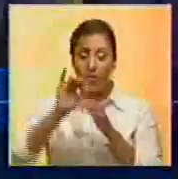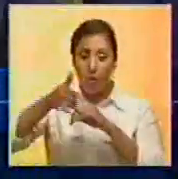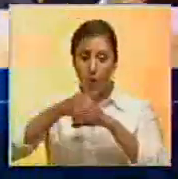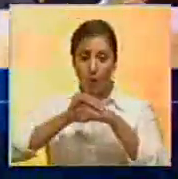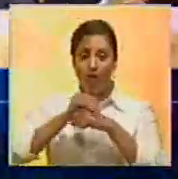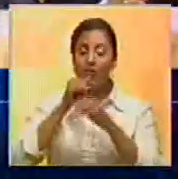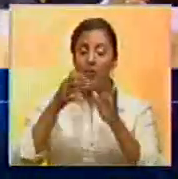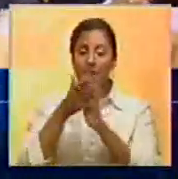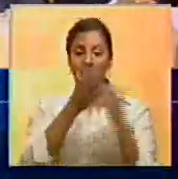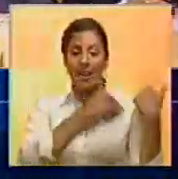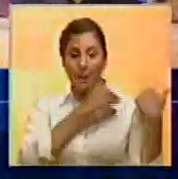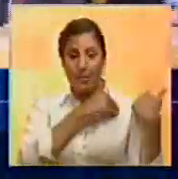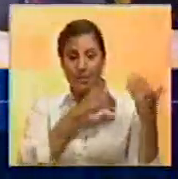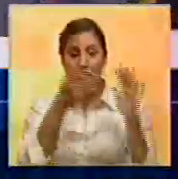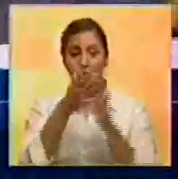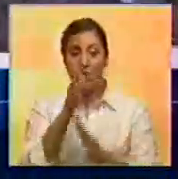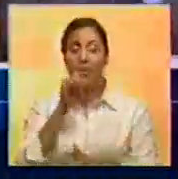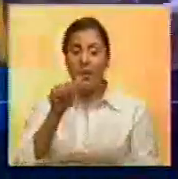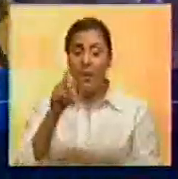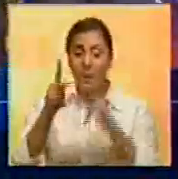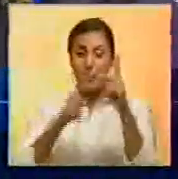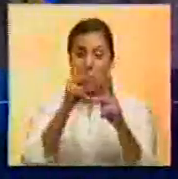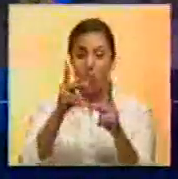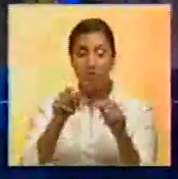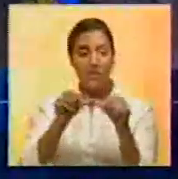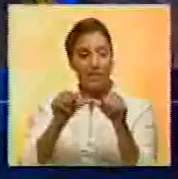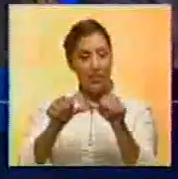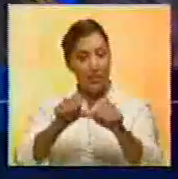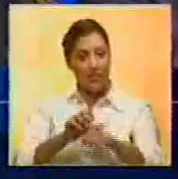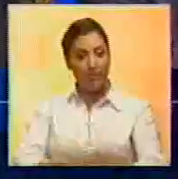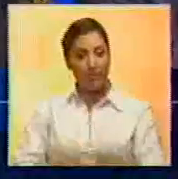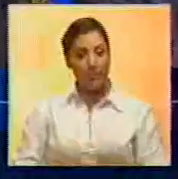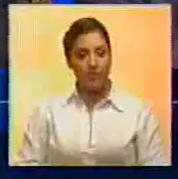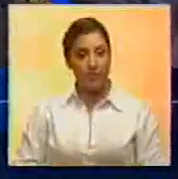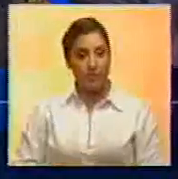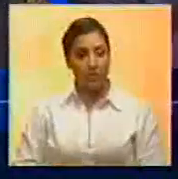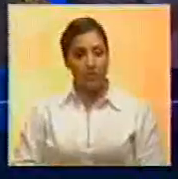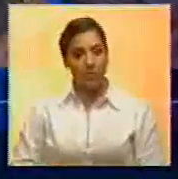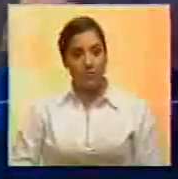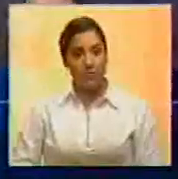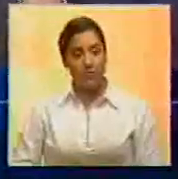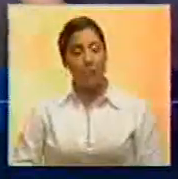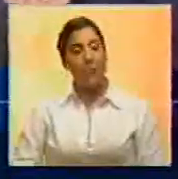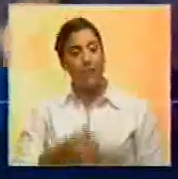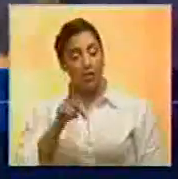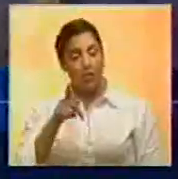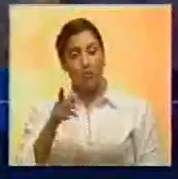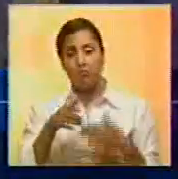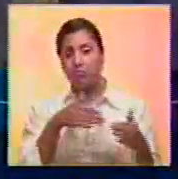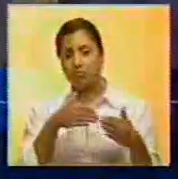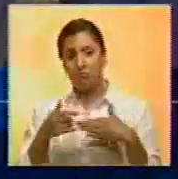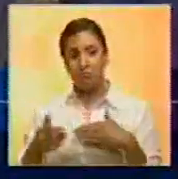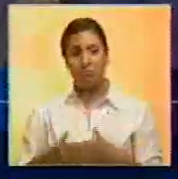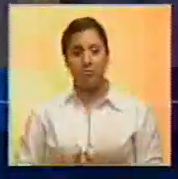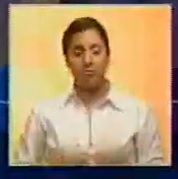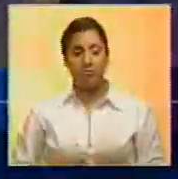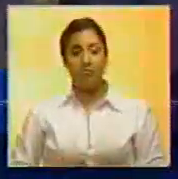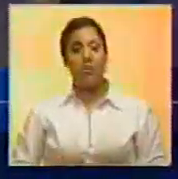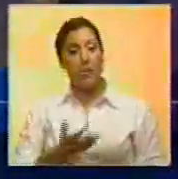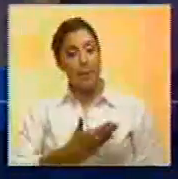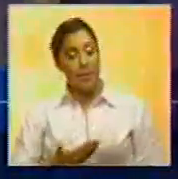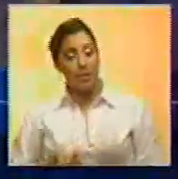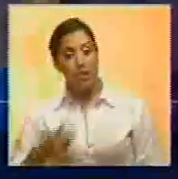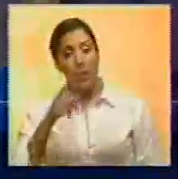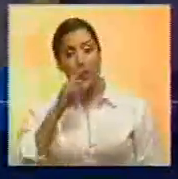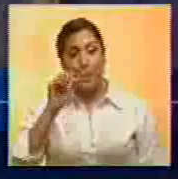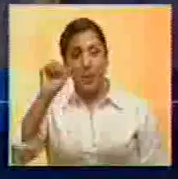Mesa Nacional de Diálogo, aseguró que este proceso continuará. En esa circunstancia, el presidente